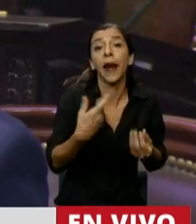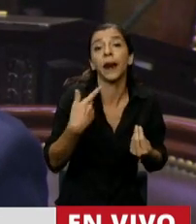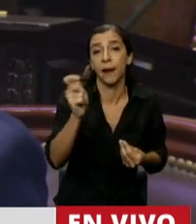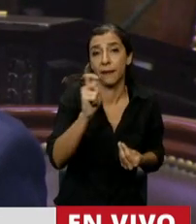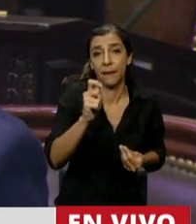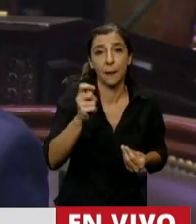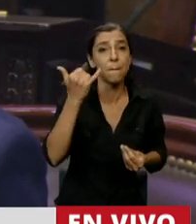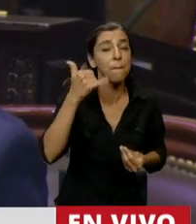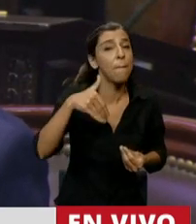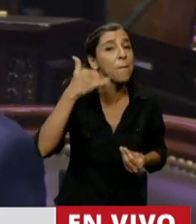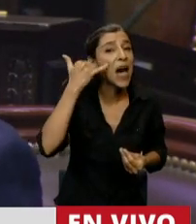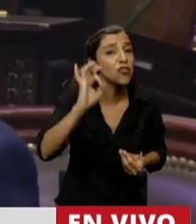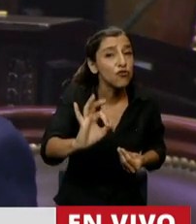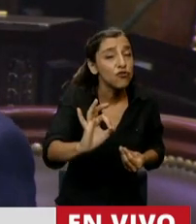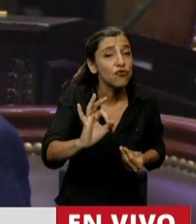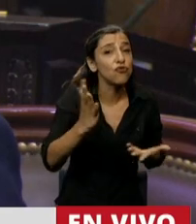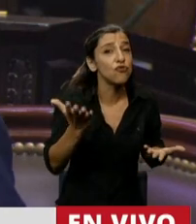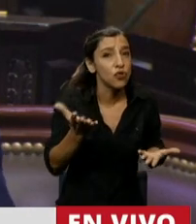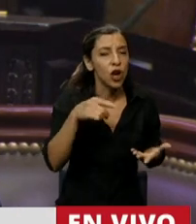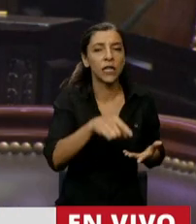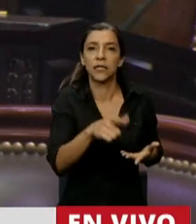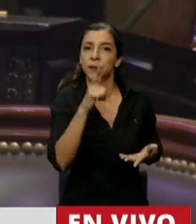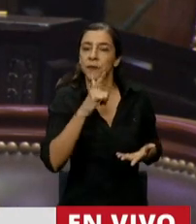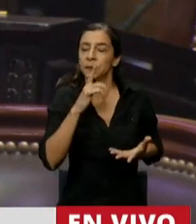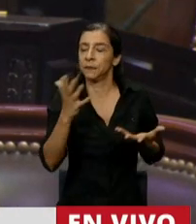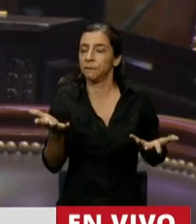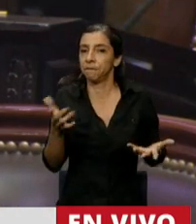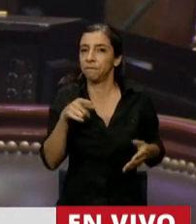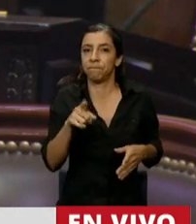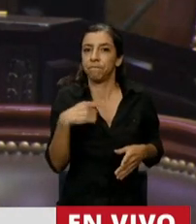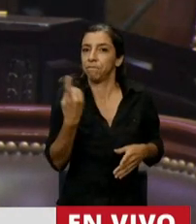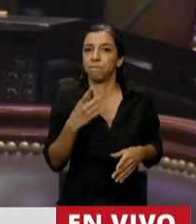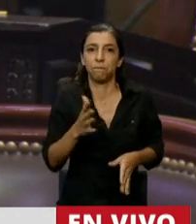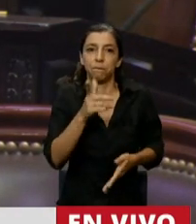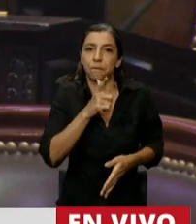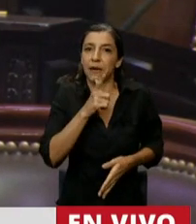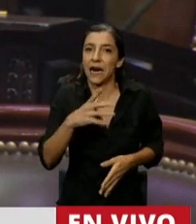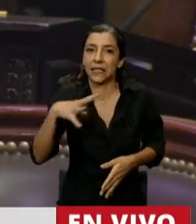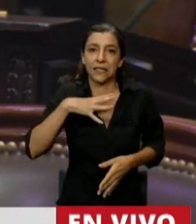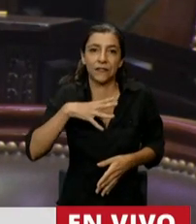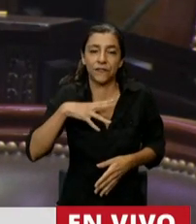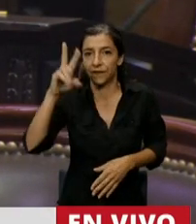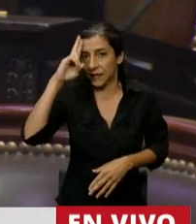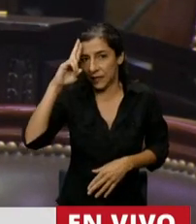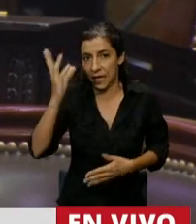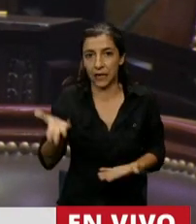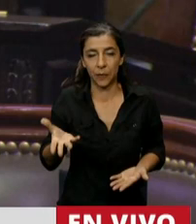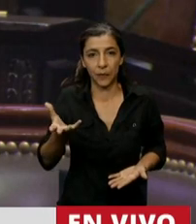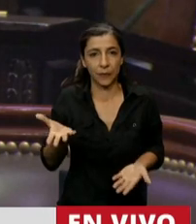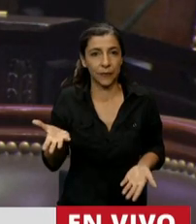estamos faltando a la ética médica y estamos faltando al respeto de las buenas prácticas.